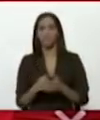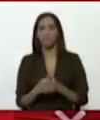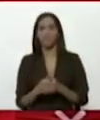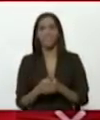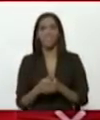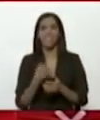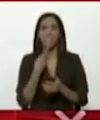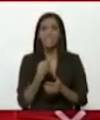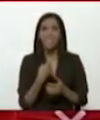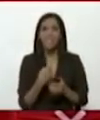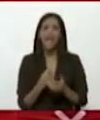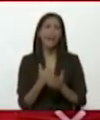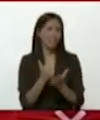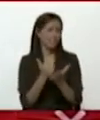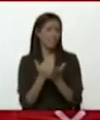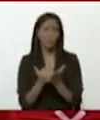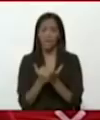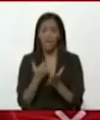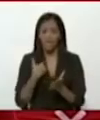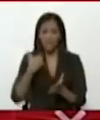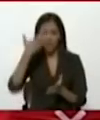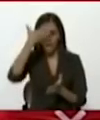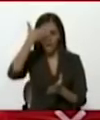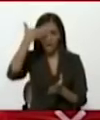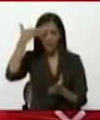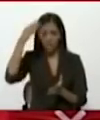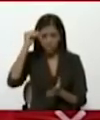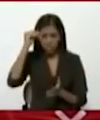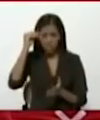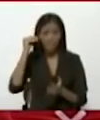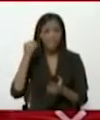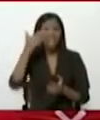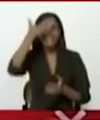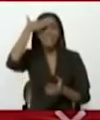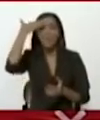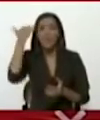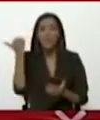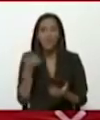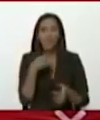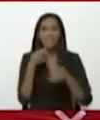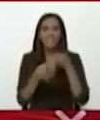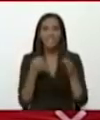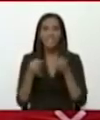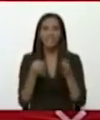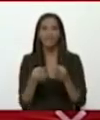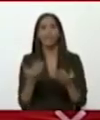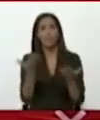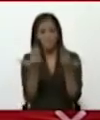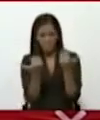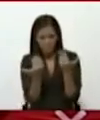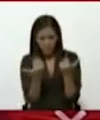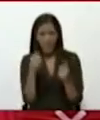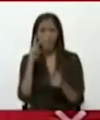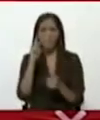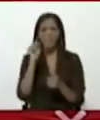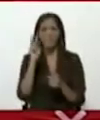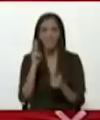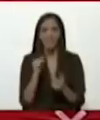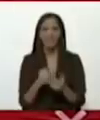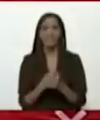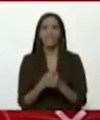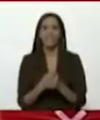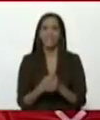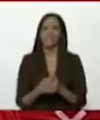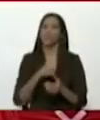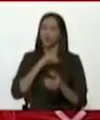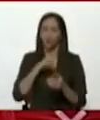Pidió que le echaran una ayudadita, se le olvidó el guión, se le olvidó el libreto. Ven aquí a Venezolana Televisión, aquí le enseñamos de guión,